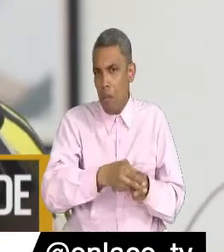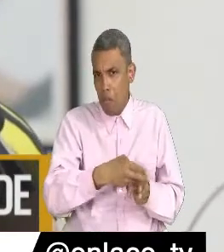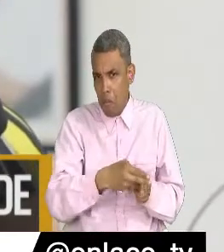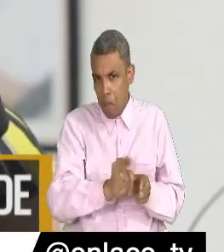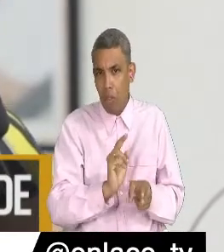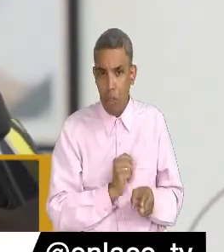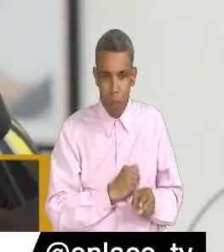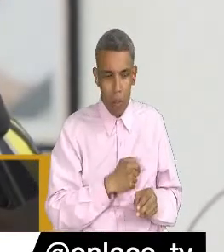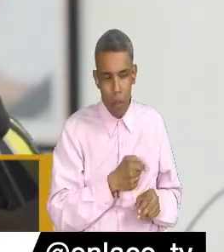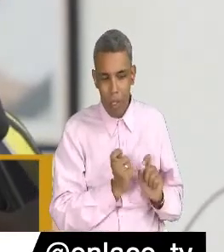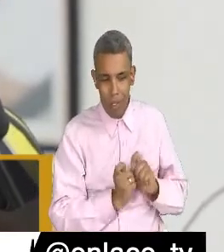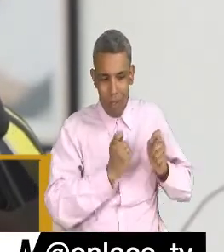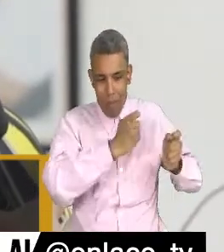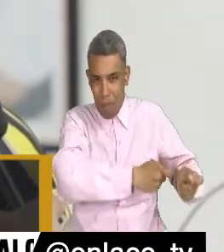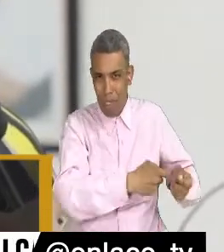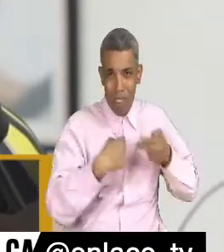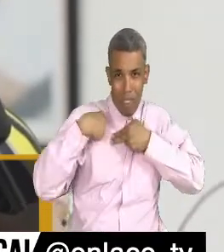que sea